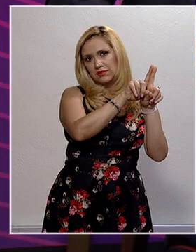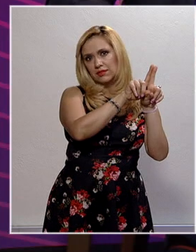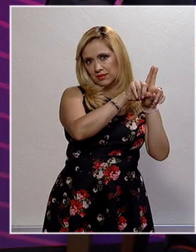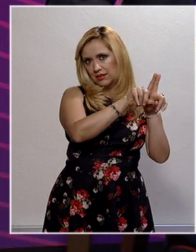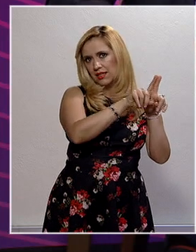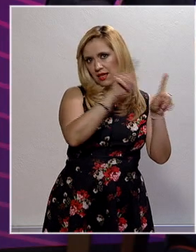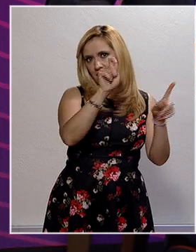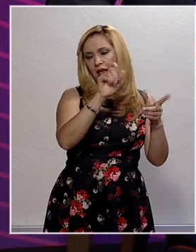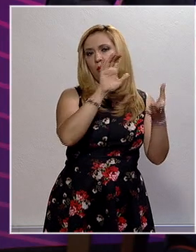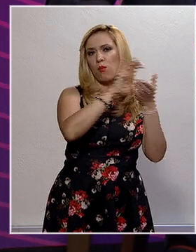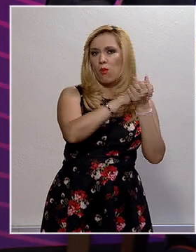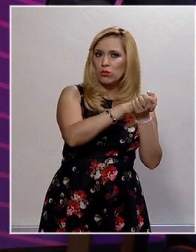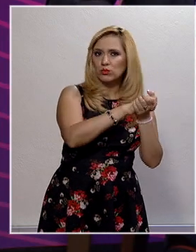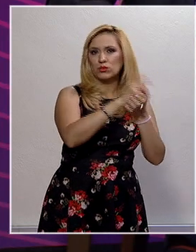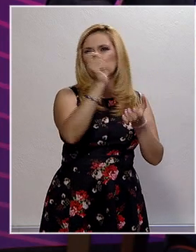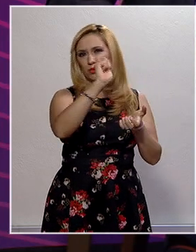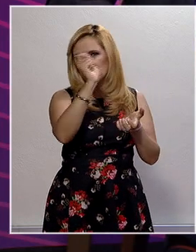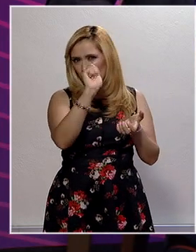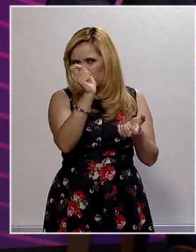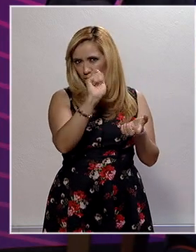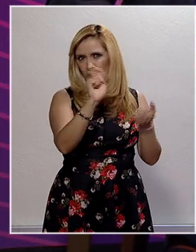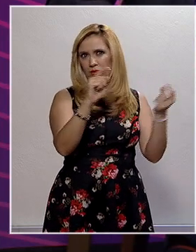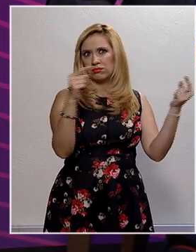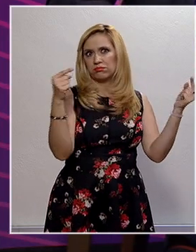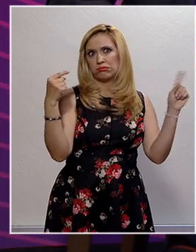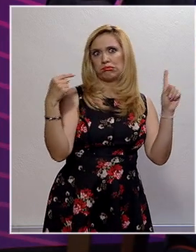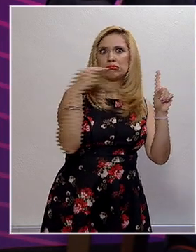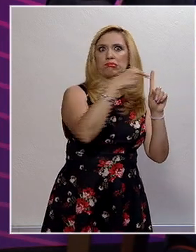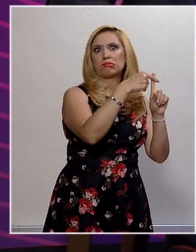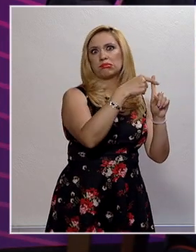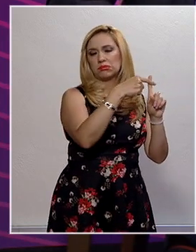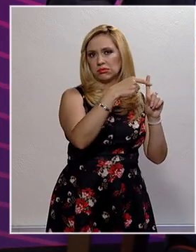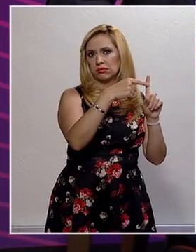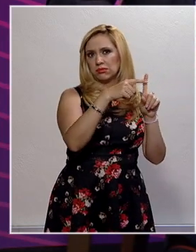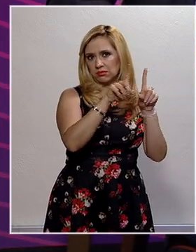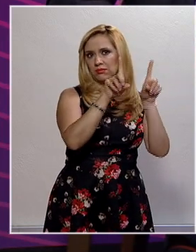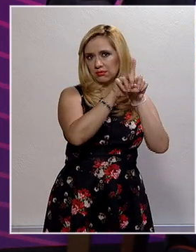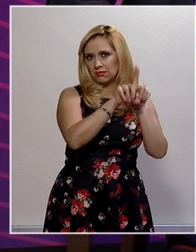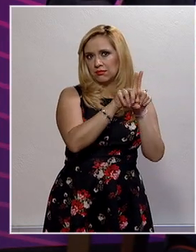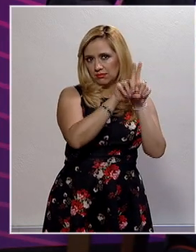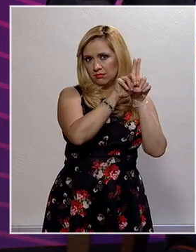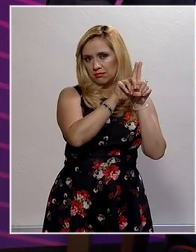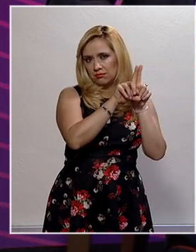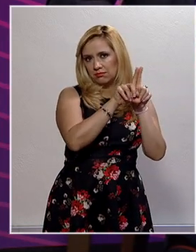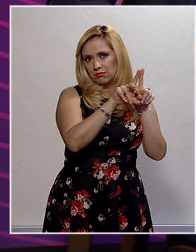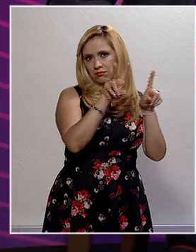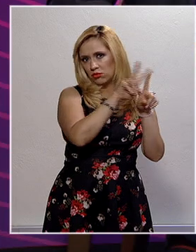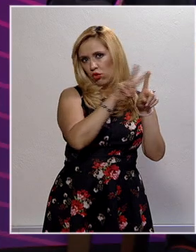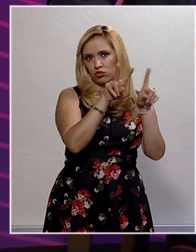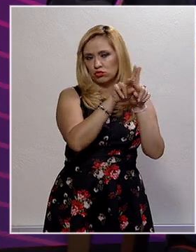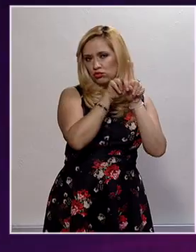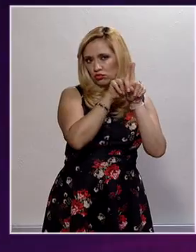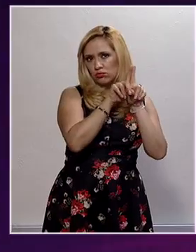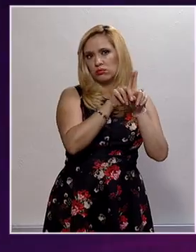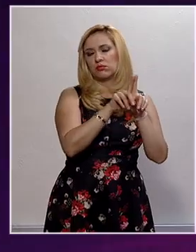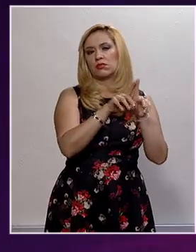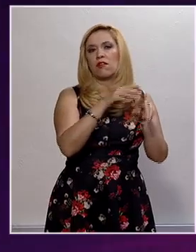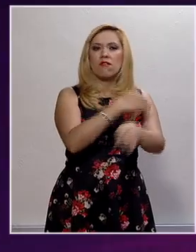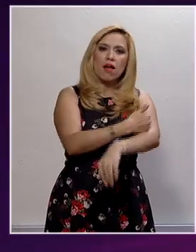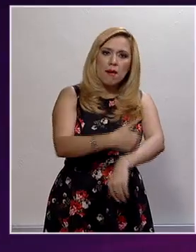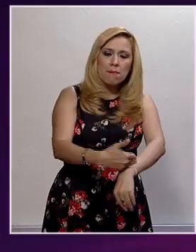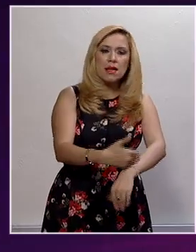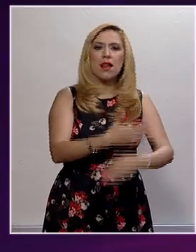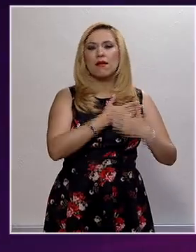precisamente es el que sucede en una relación íntima, es decir, una relación de cercanía familiar